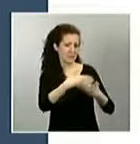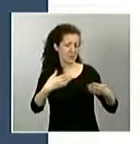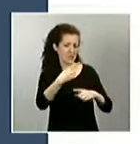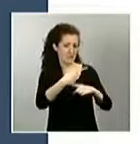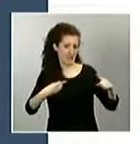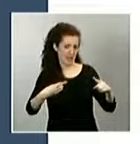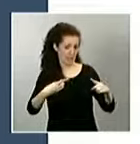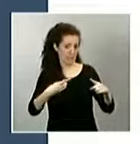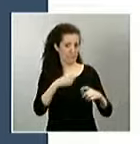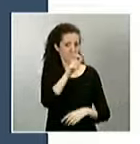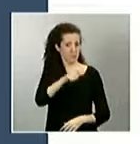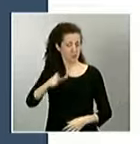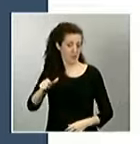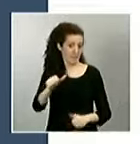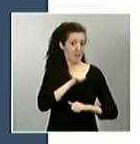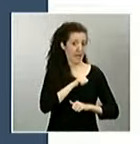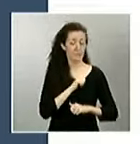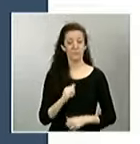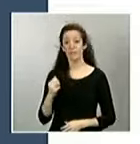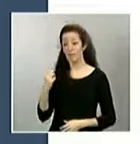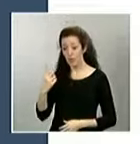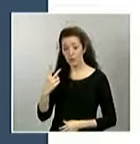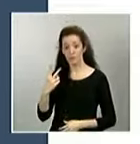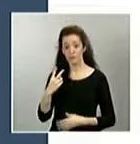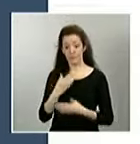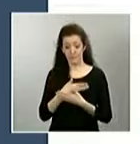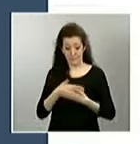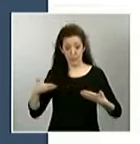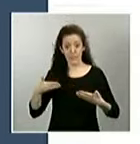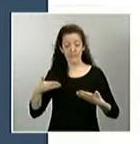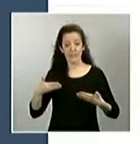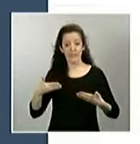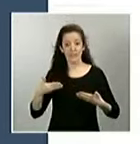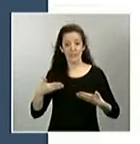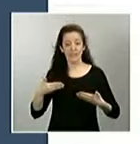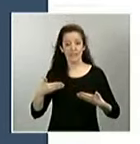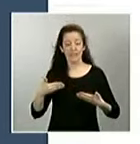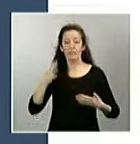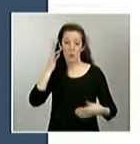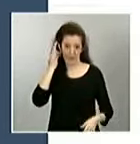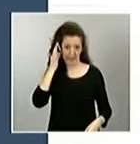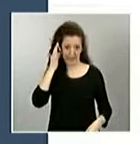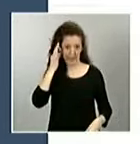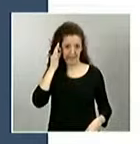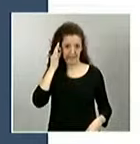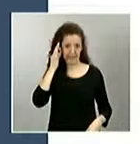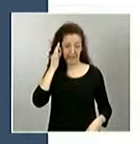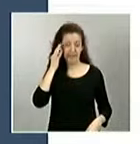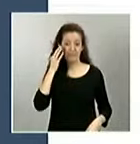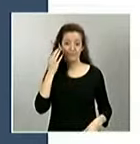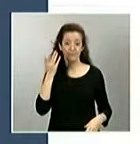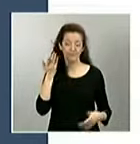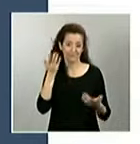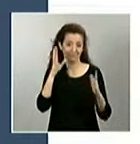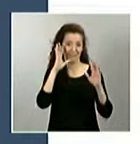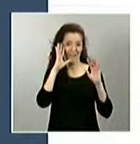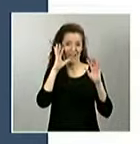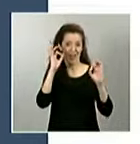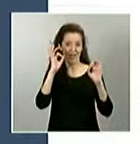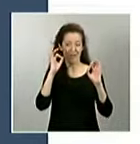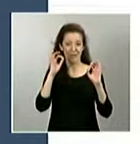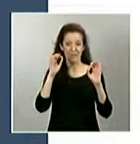en desempleo, dos millones somos mujeres. Por tanto, obviamente, este carácter estructural se